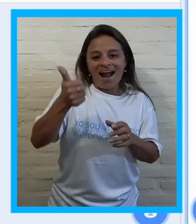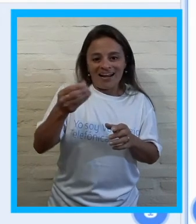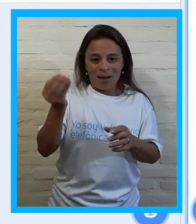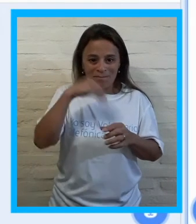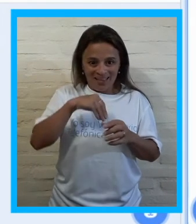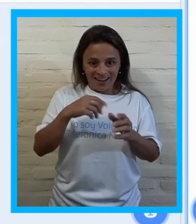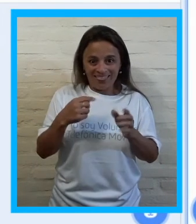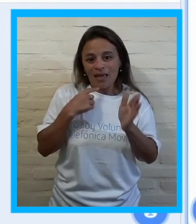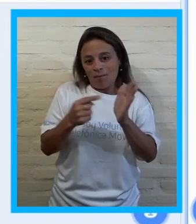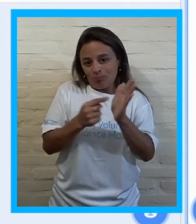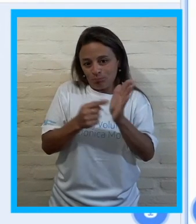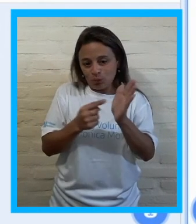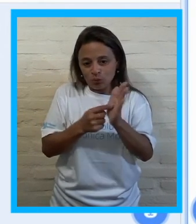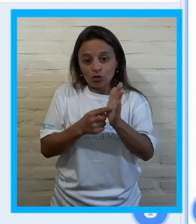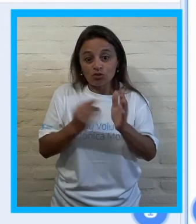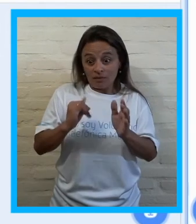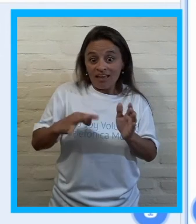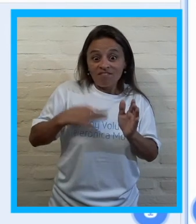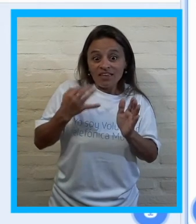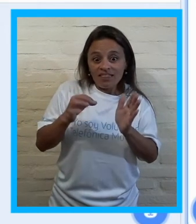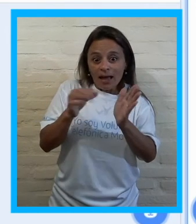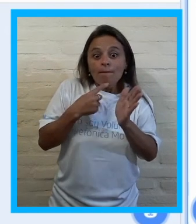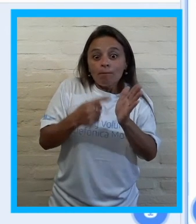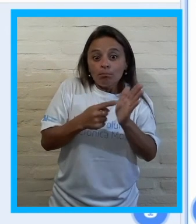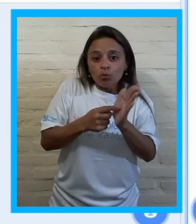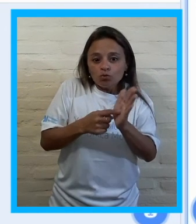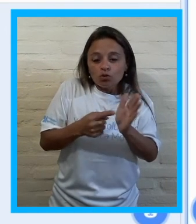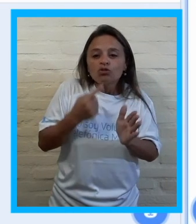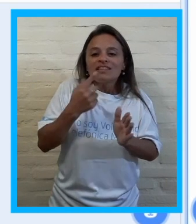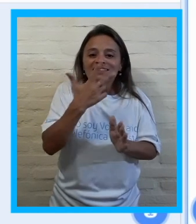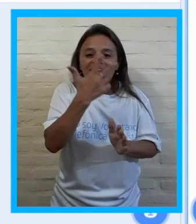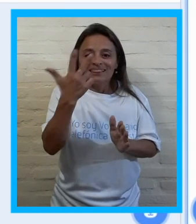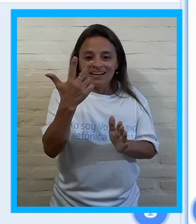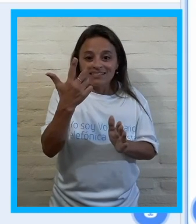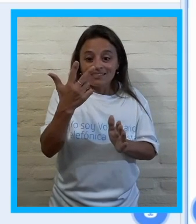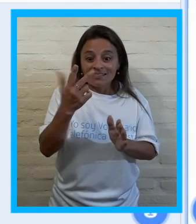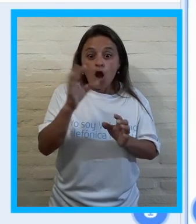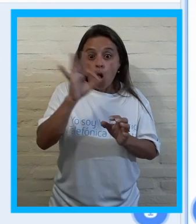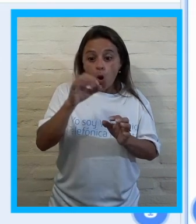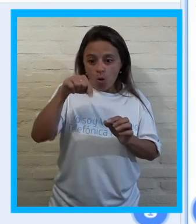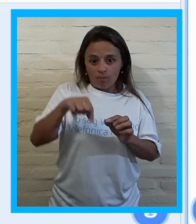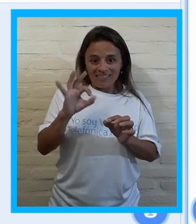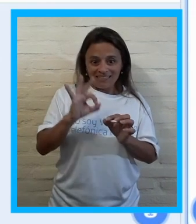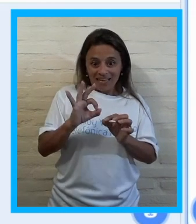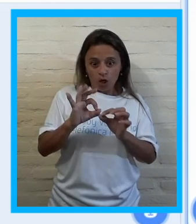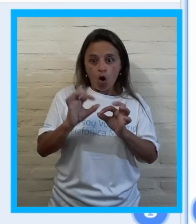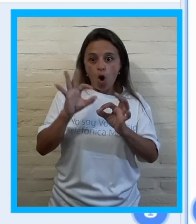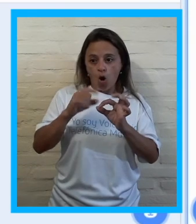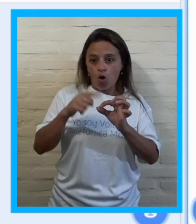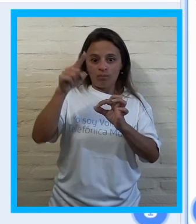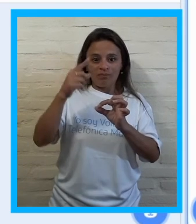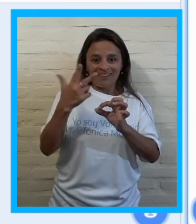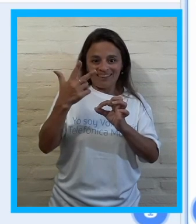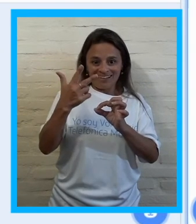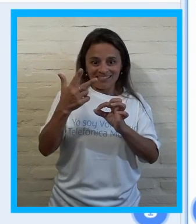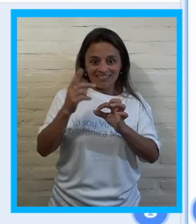la bandera verde se establezca la variable vida en 3 y la variable puntos en 0. Así cada vez que empieza el juego